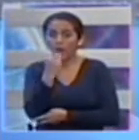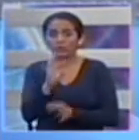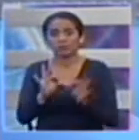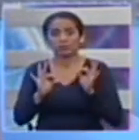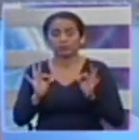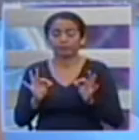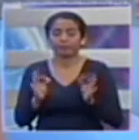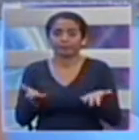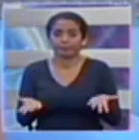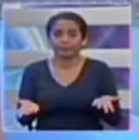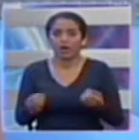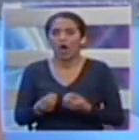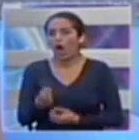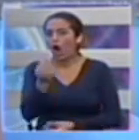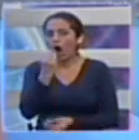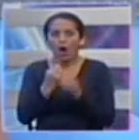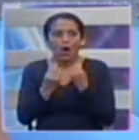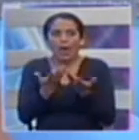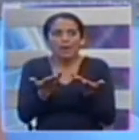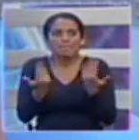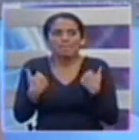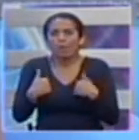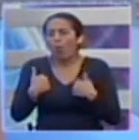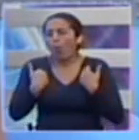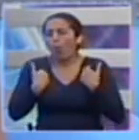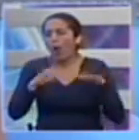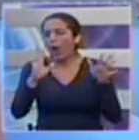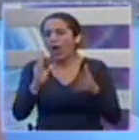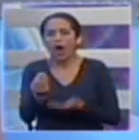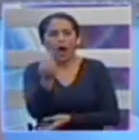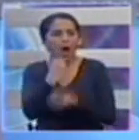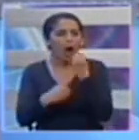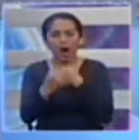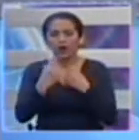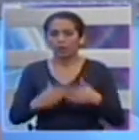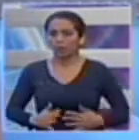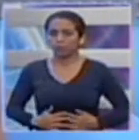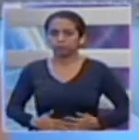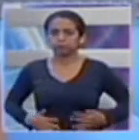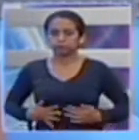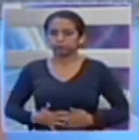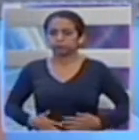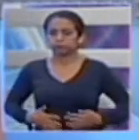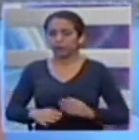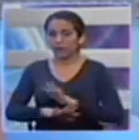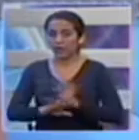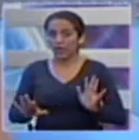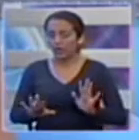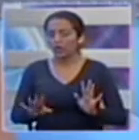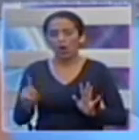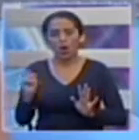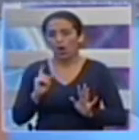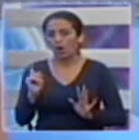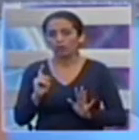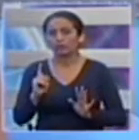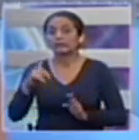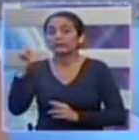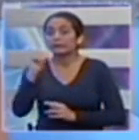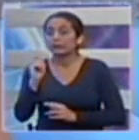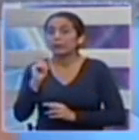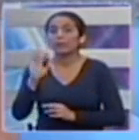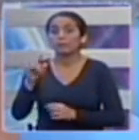casos. Comer no simplemente significa alimentarse y tener algo en el estómago, sino alimentarse con alimentos sanos,